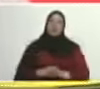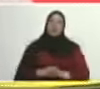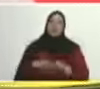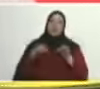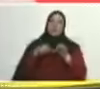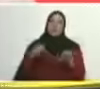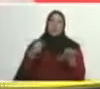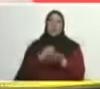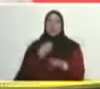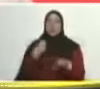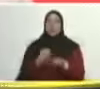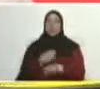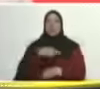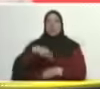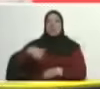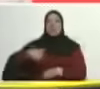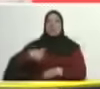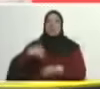continuar trabajando